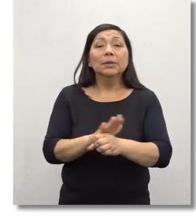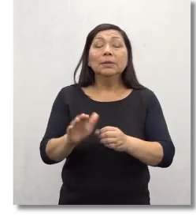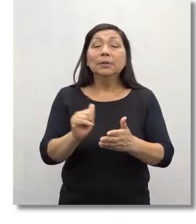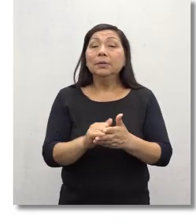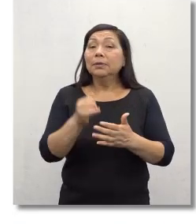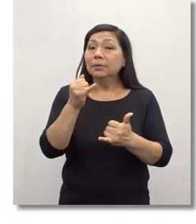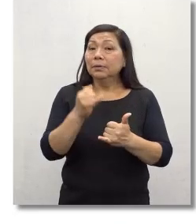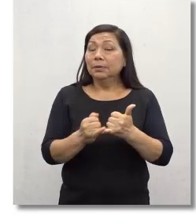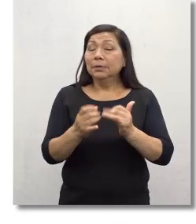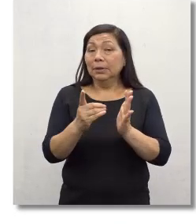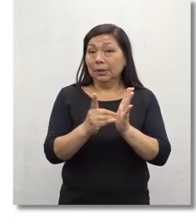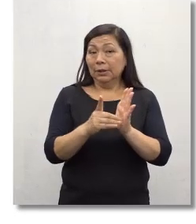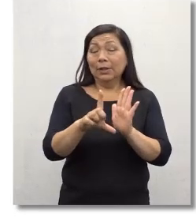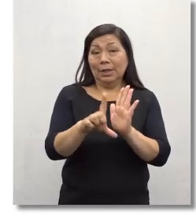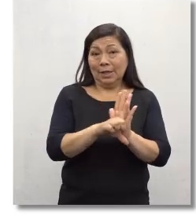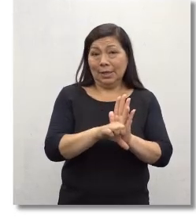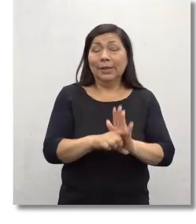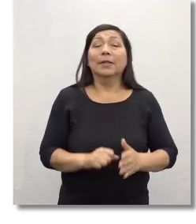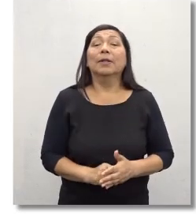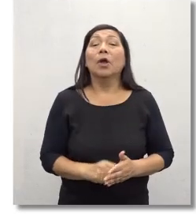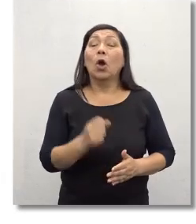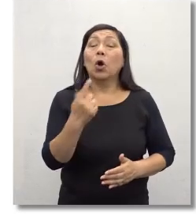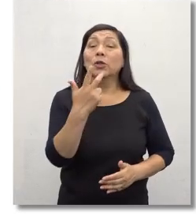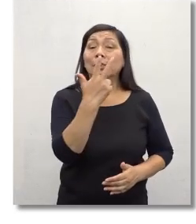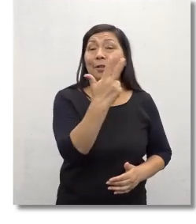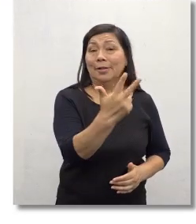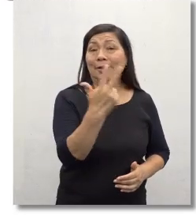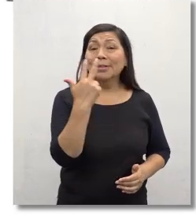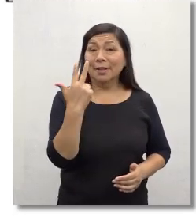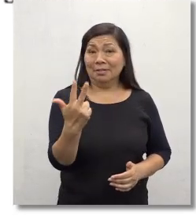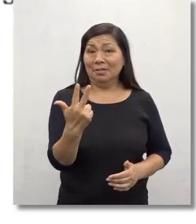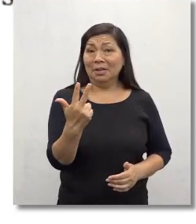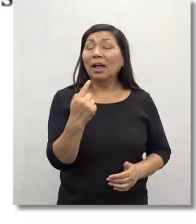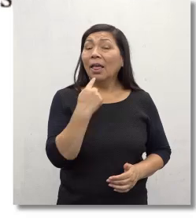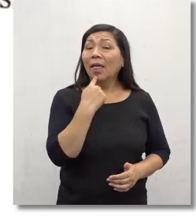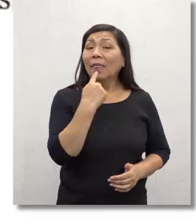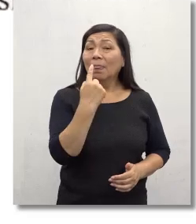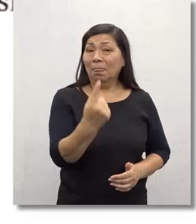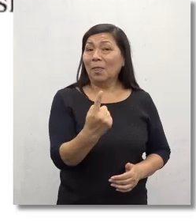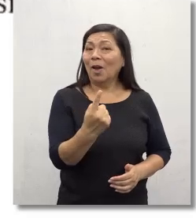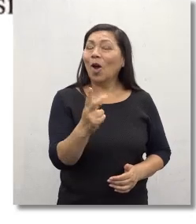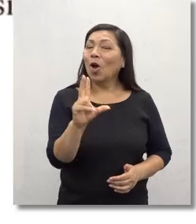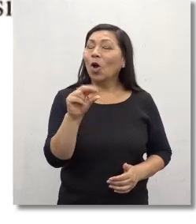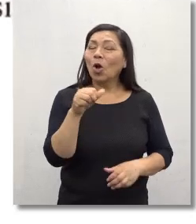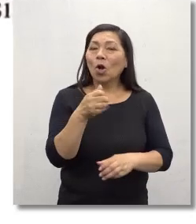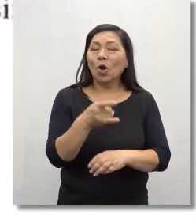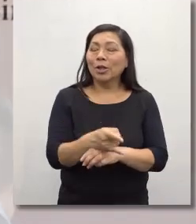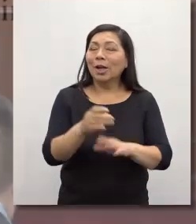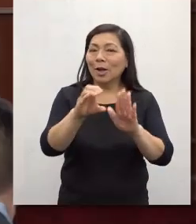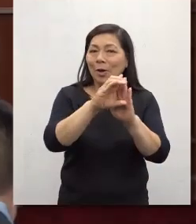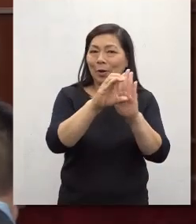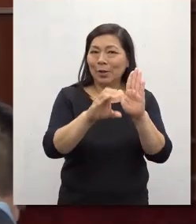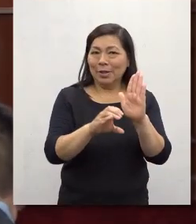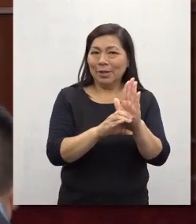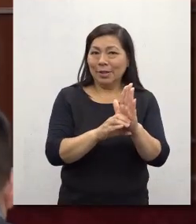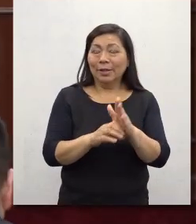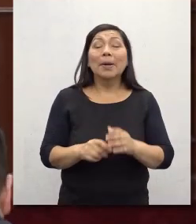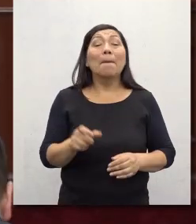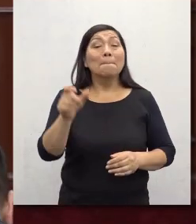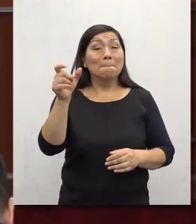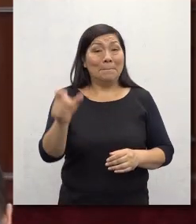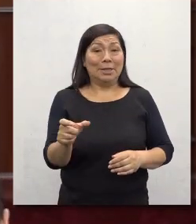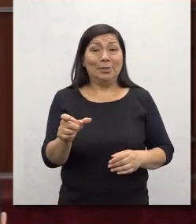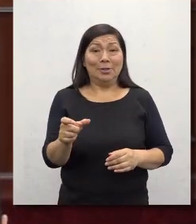complementaria final del Decreto Legislativo 1133 fueron declarados inconstitucionales. El